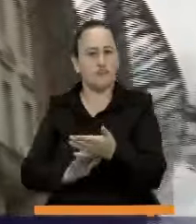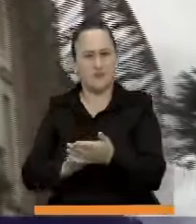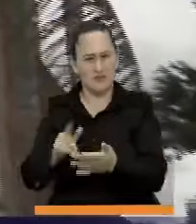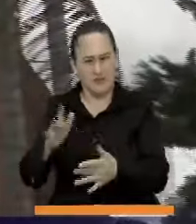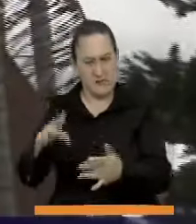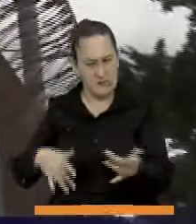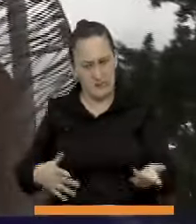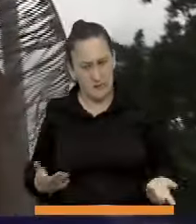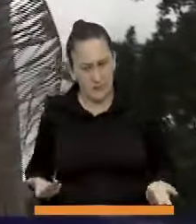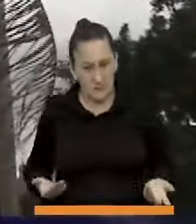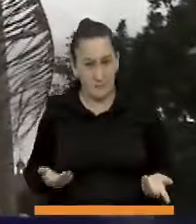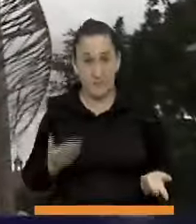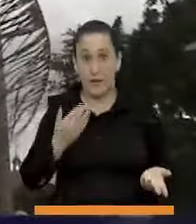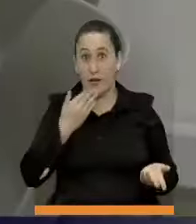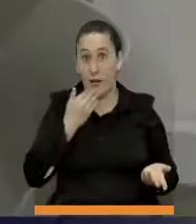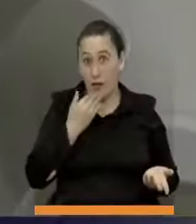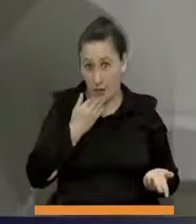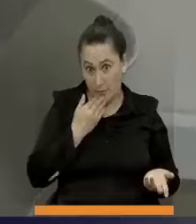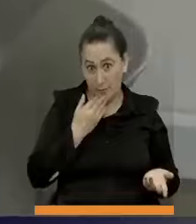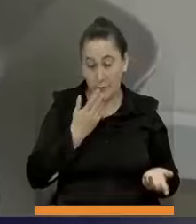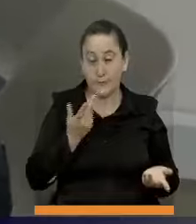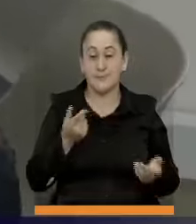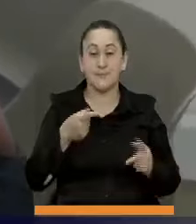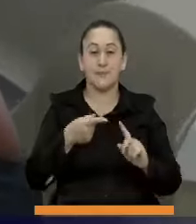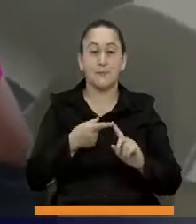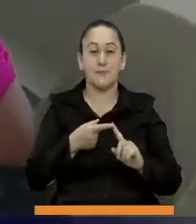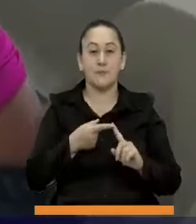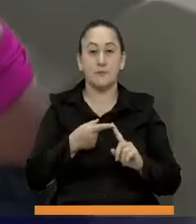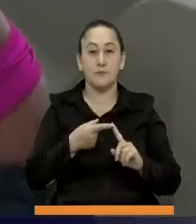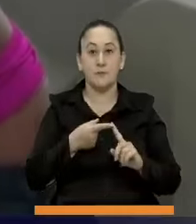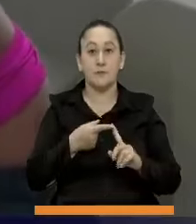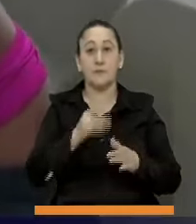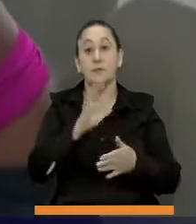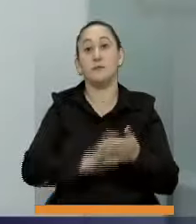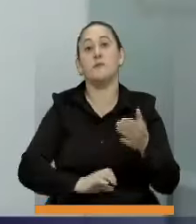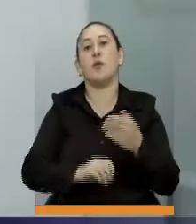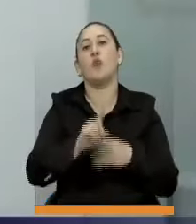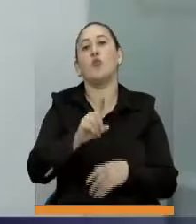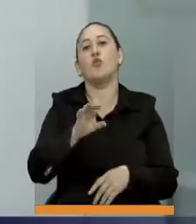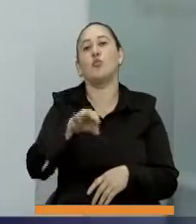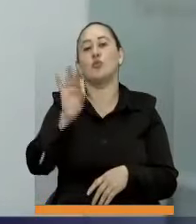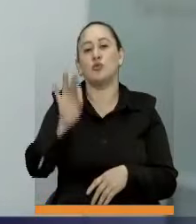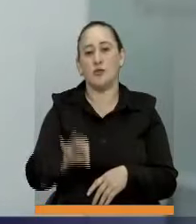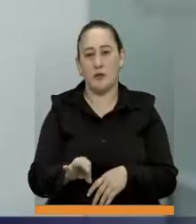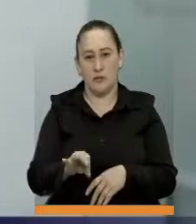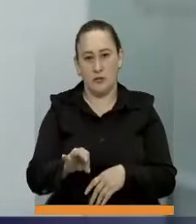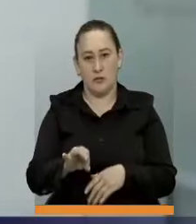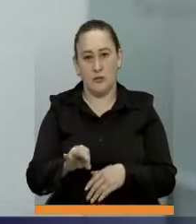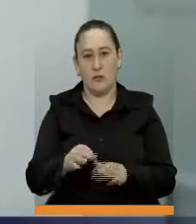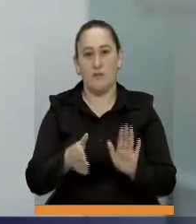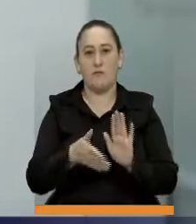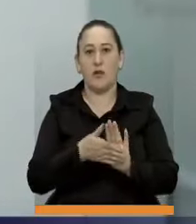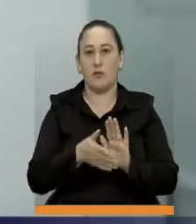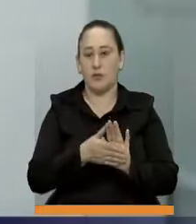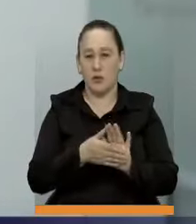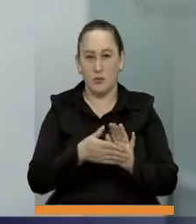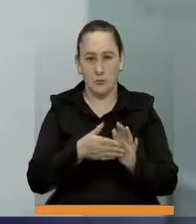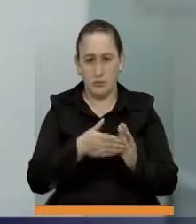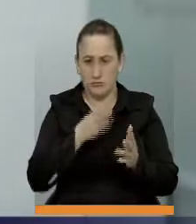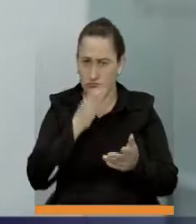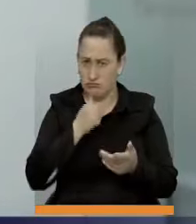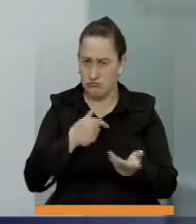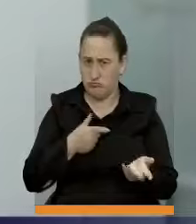improcedentes. Por ejemplo, incluir la deducción del 1% sobre las facturas sin haber